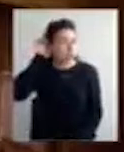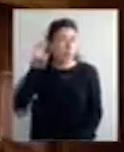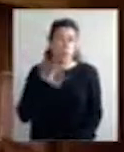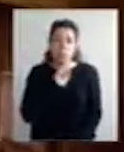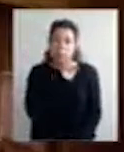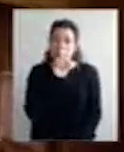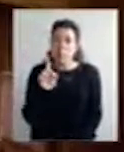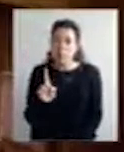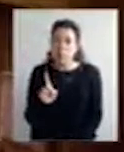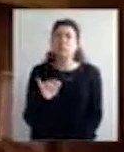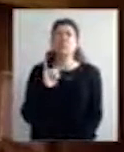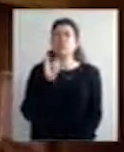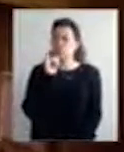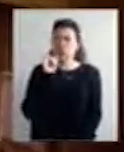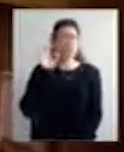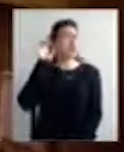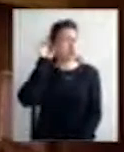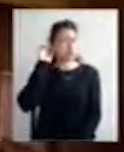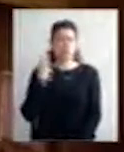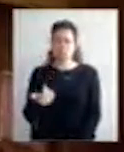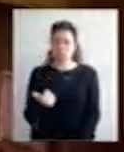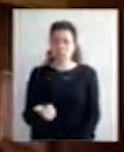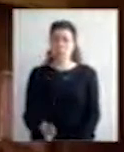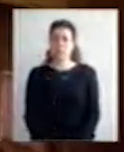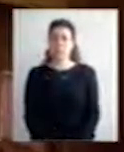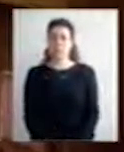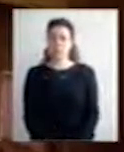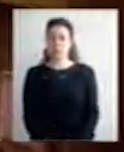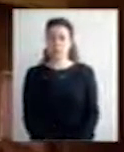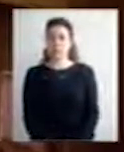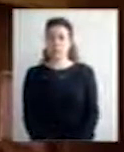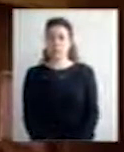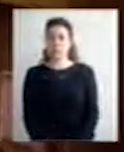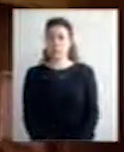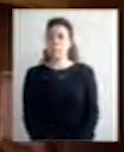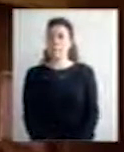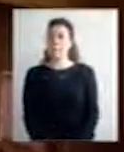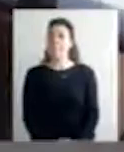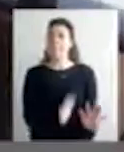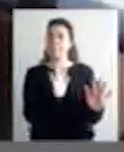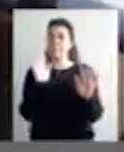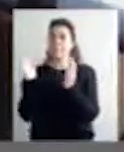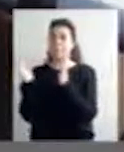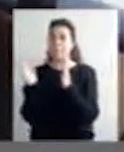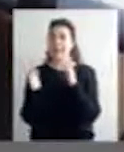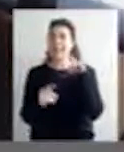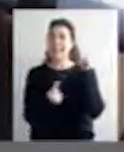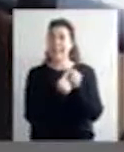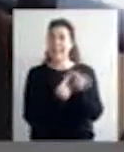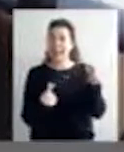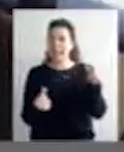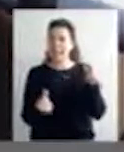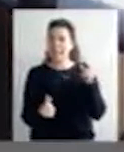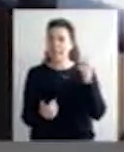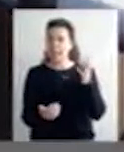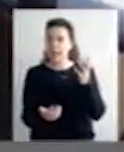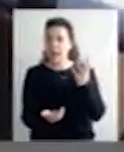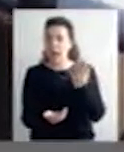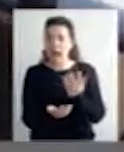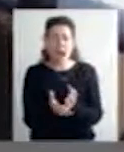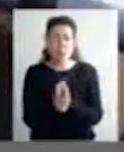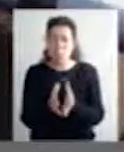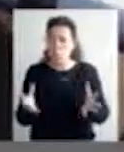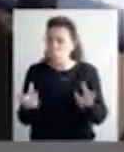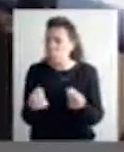escuchamos. ¿Aló? Te escuchamos. Un parque nacional tiene un espacio abierto de cientos de hectáreas y tiene